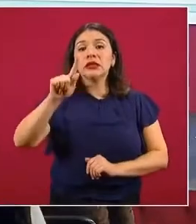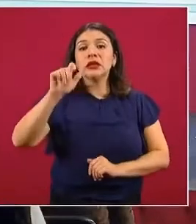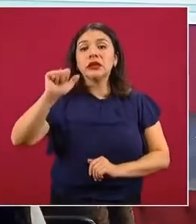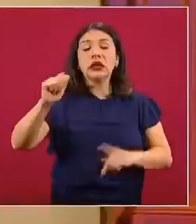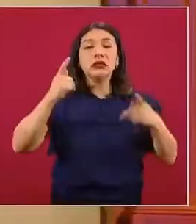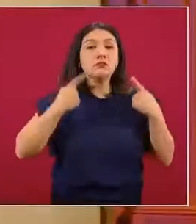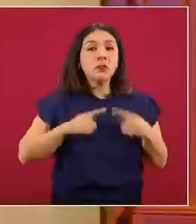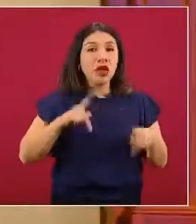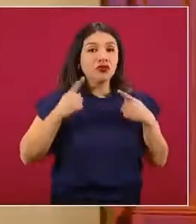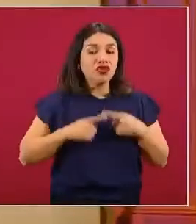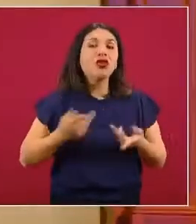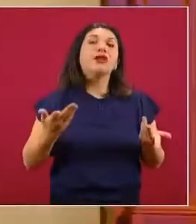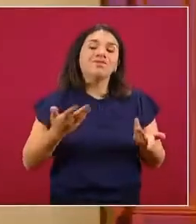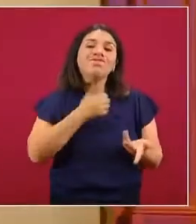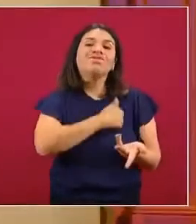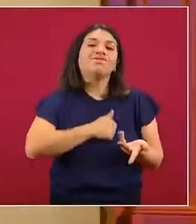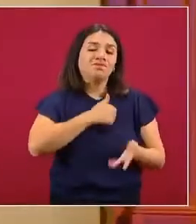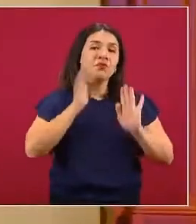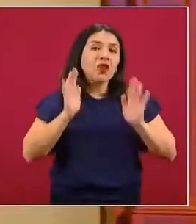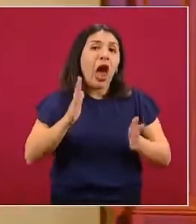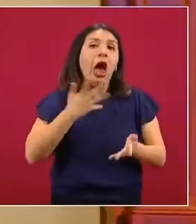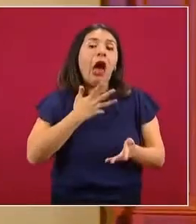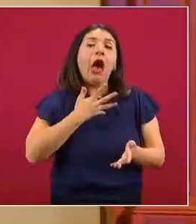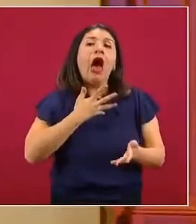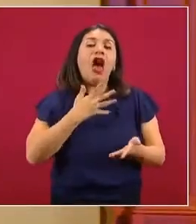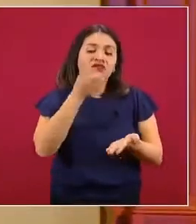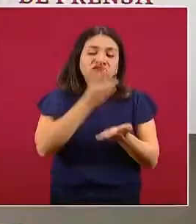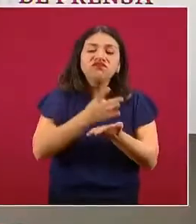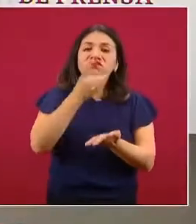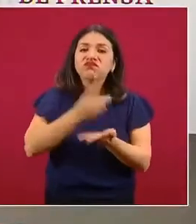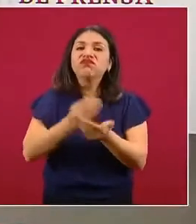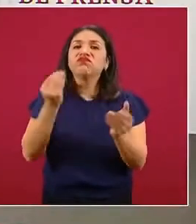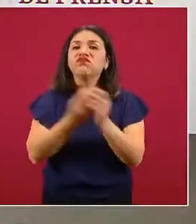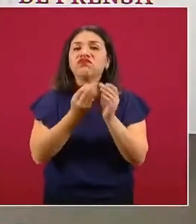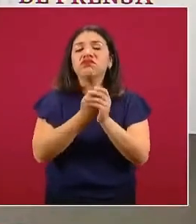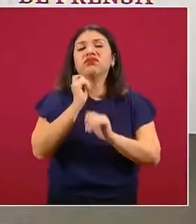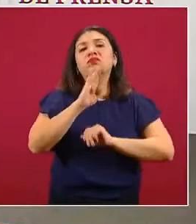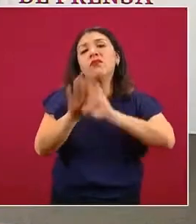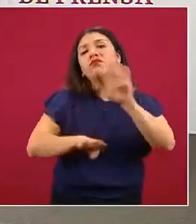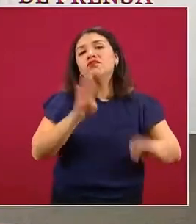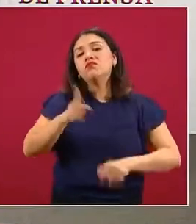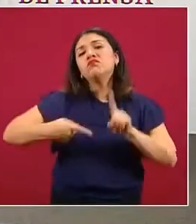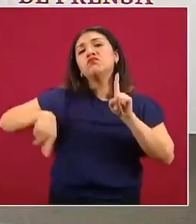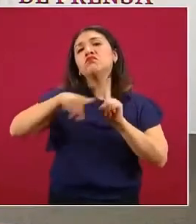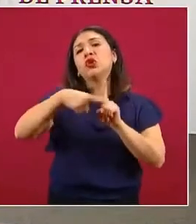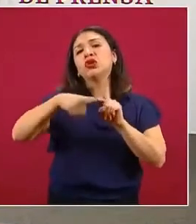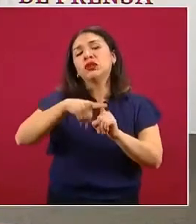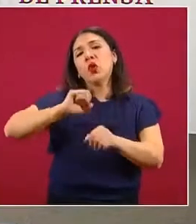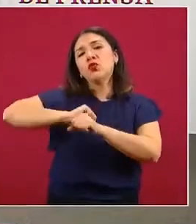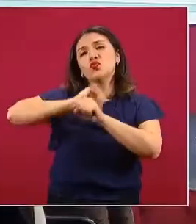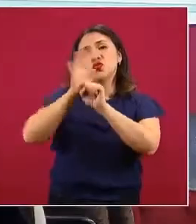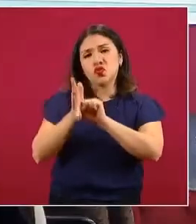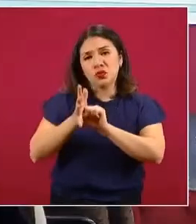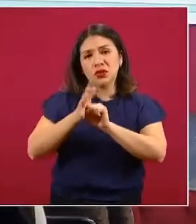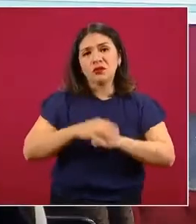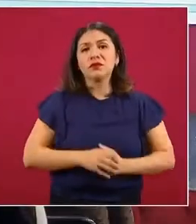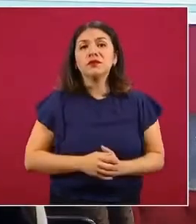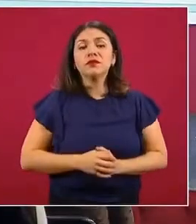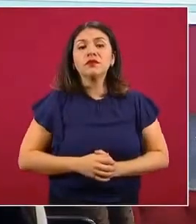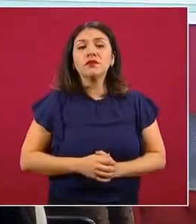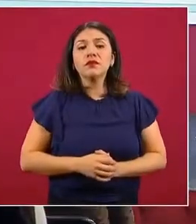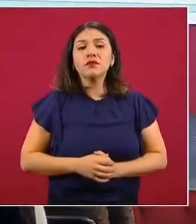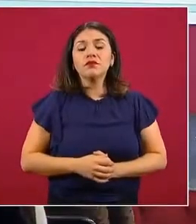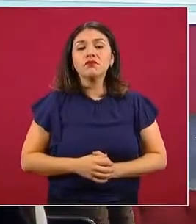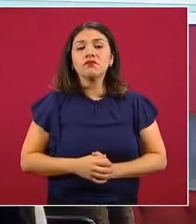101.676 las defunciones que se confirman, es decir, que ya tienen una clasificación de que están asociadas a COVID-19